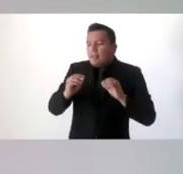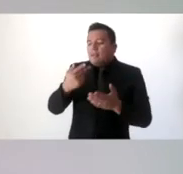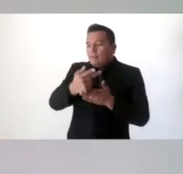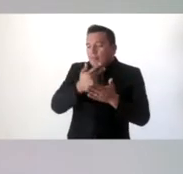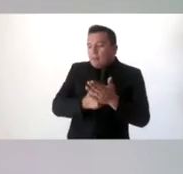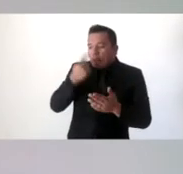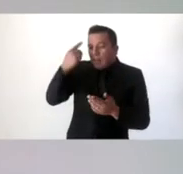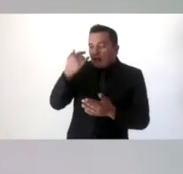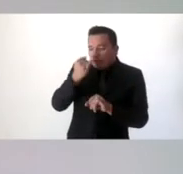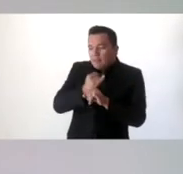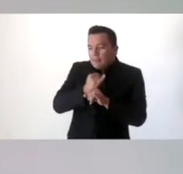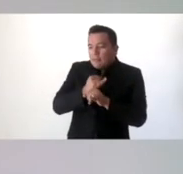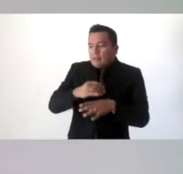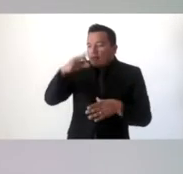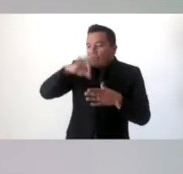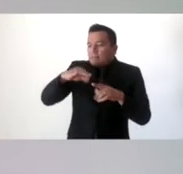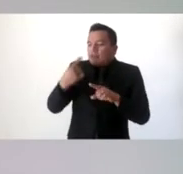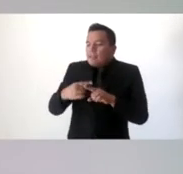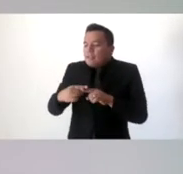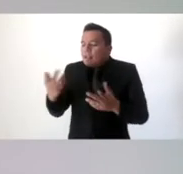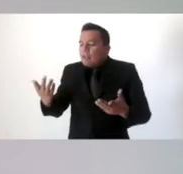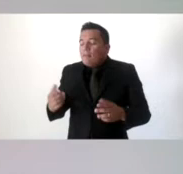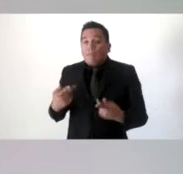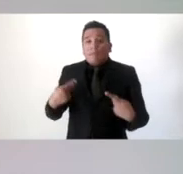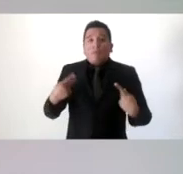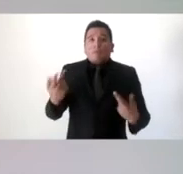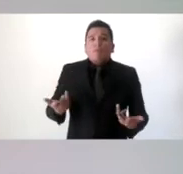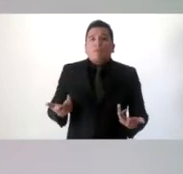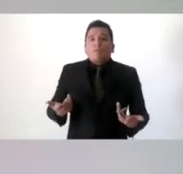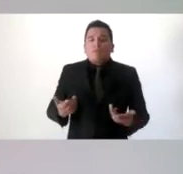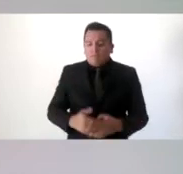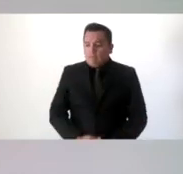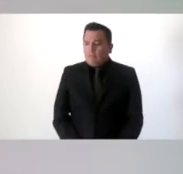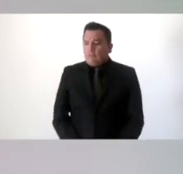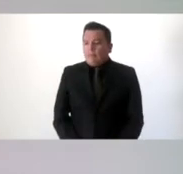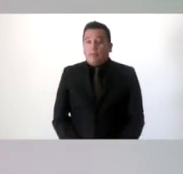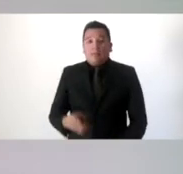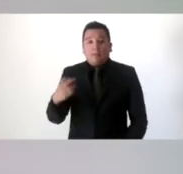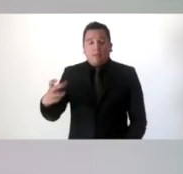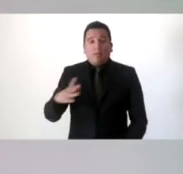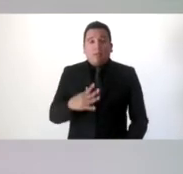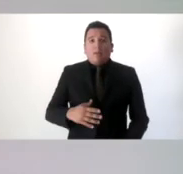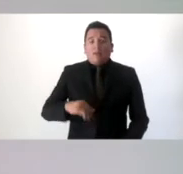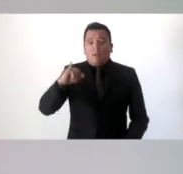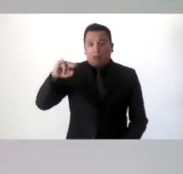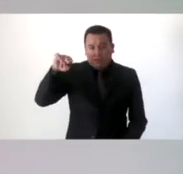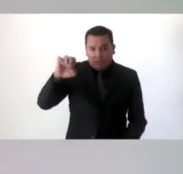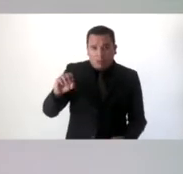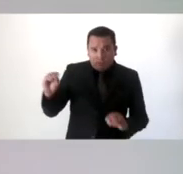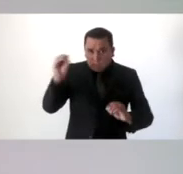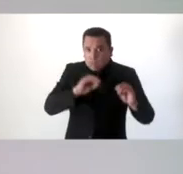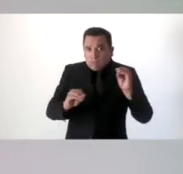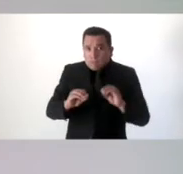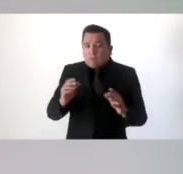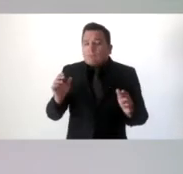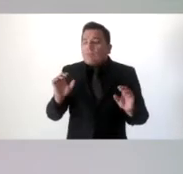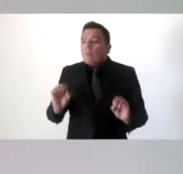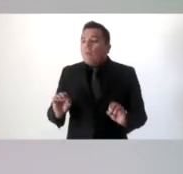el extranjero a través del voto electrónico o del voto por internet? ¿Es una área del propio instituto la que lo está